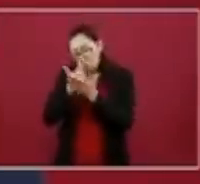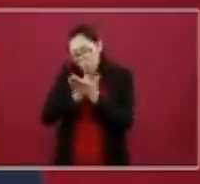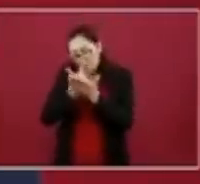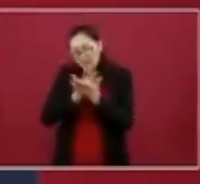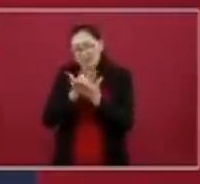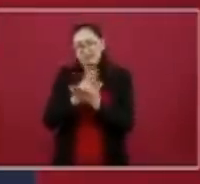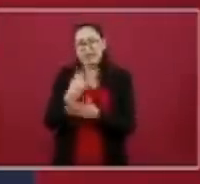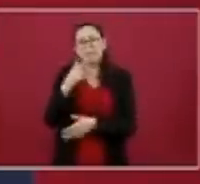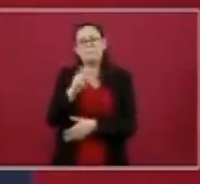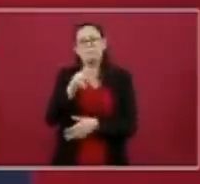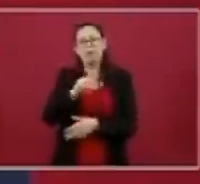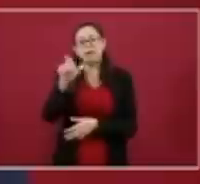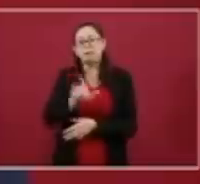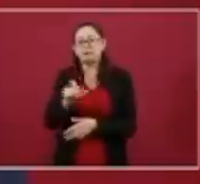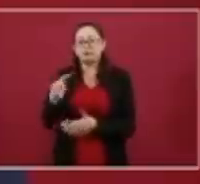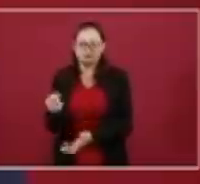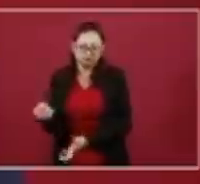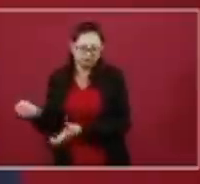Pemex aporta